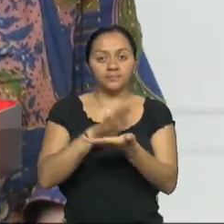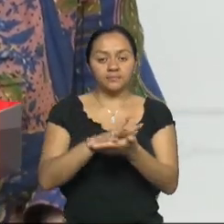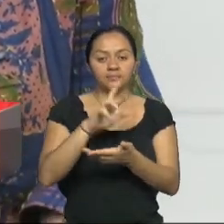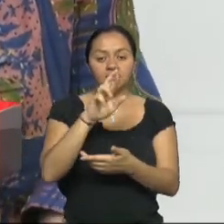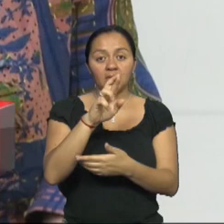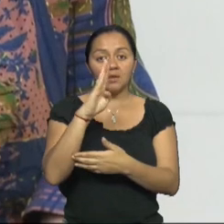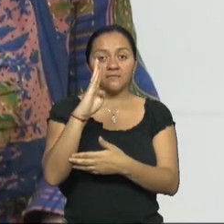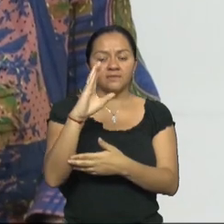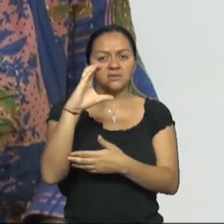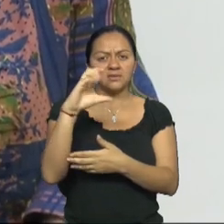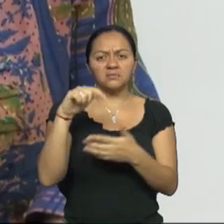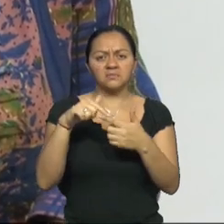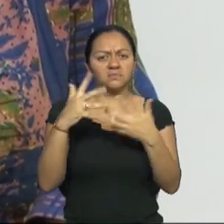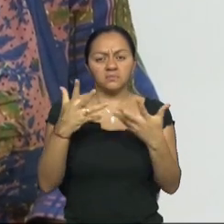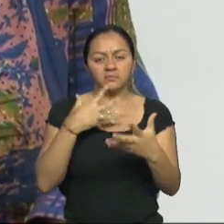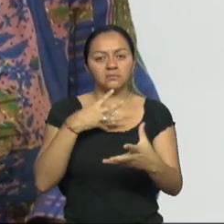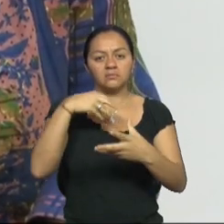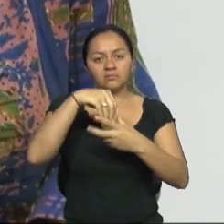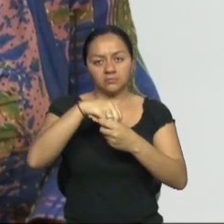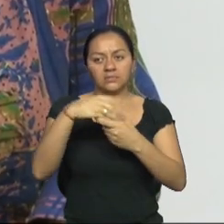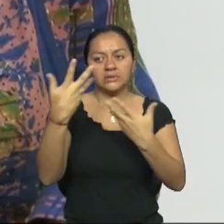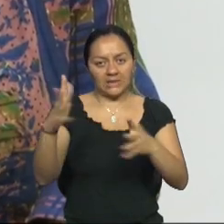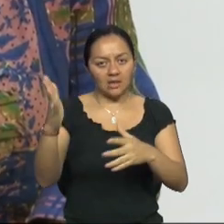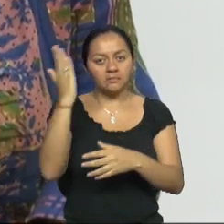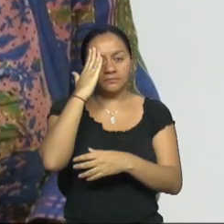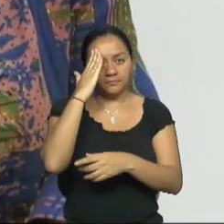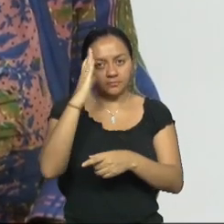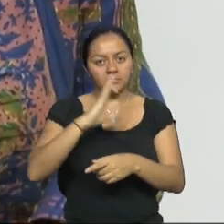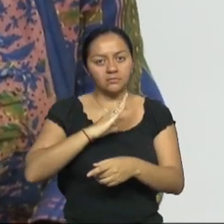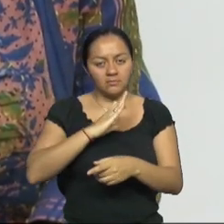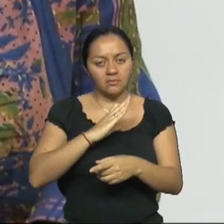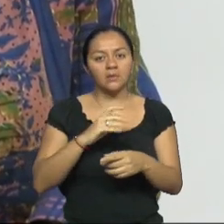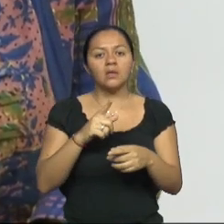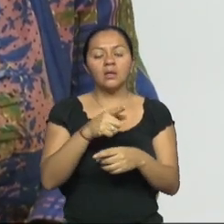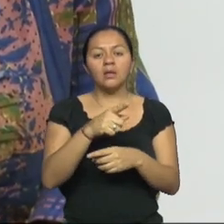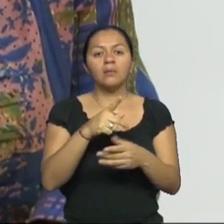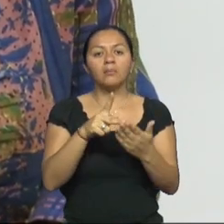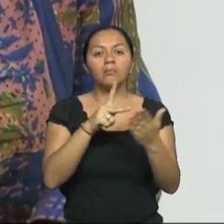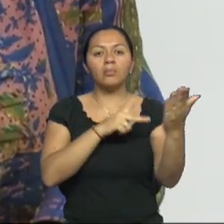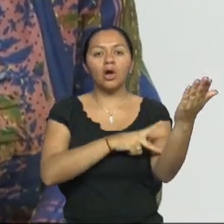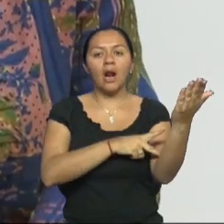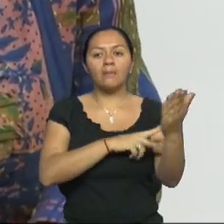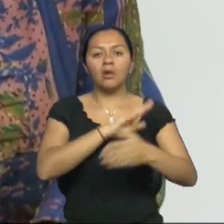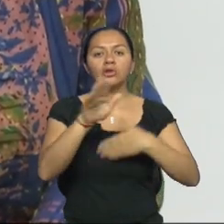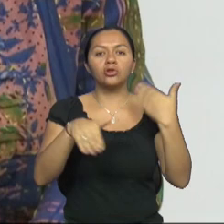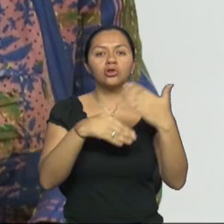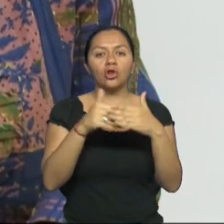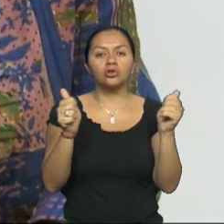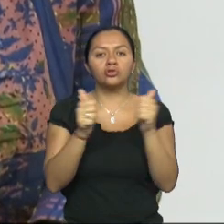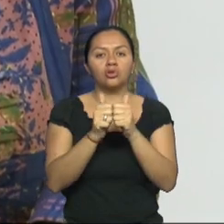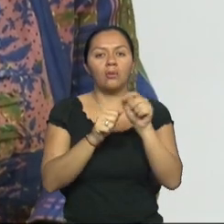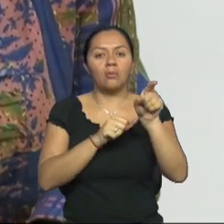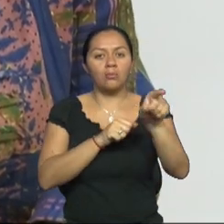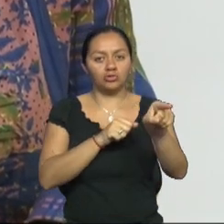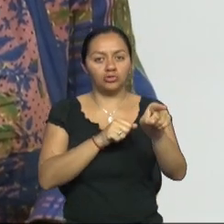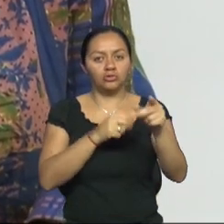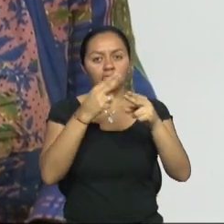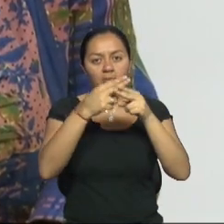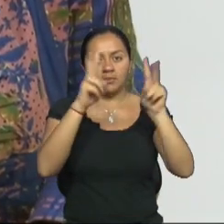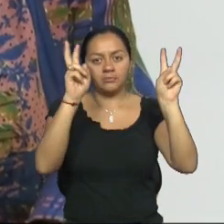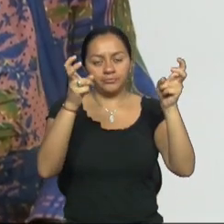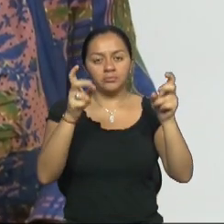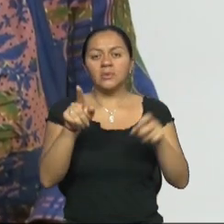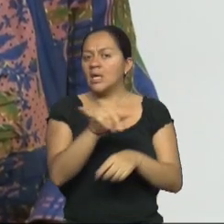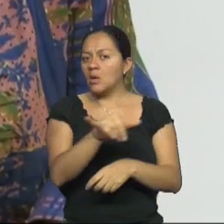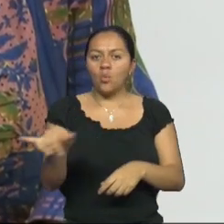ha incluido la RBC, el programa Todos con Vos, que está, se puede comparar con el Manuel Espejo así es.